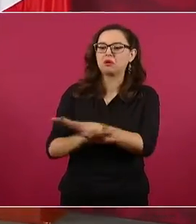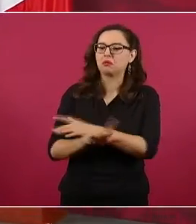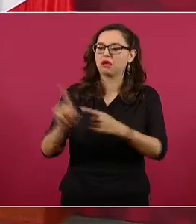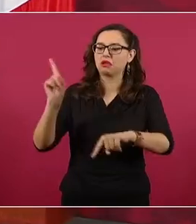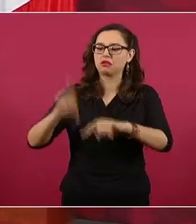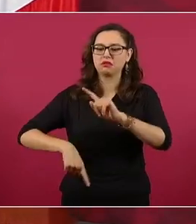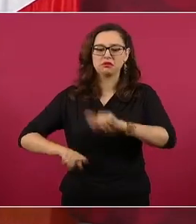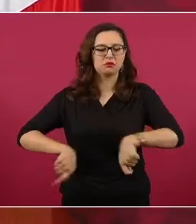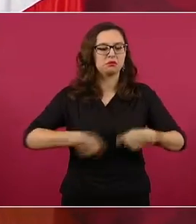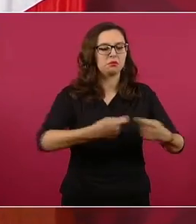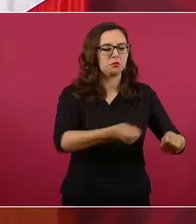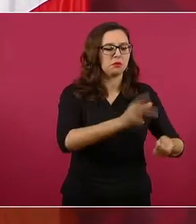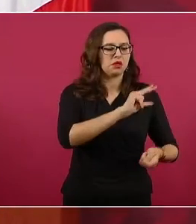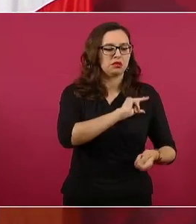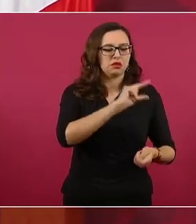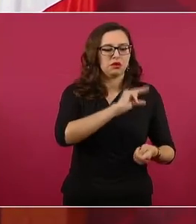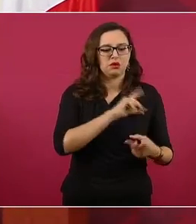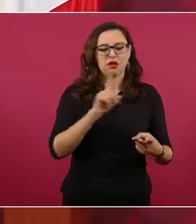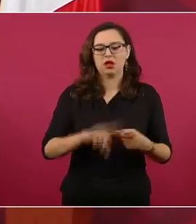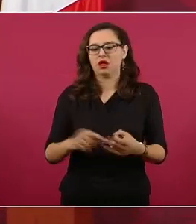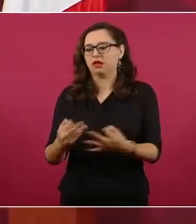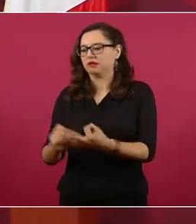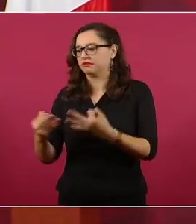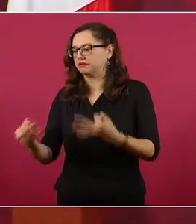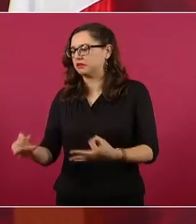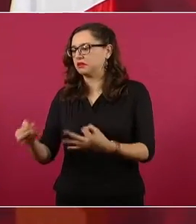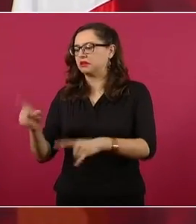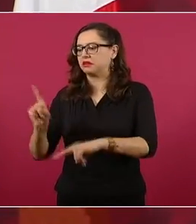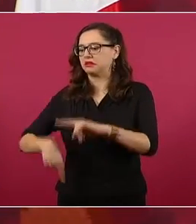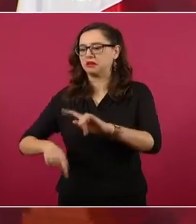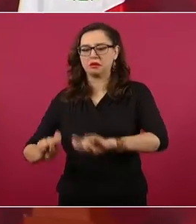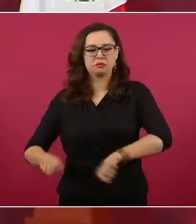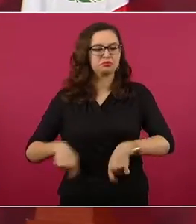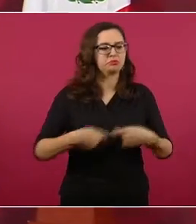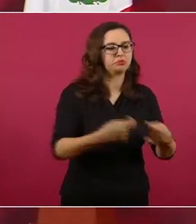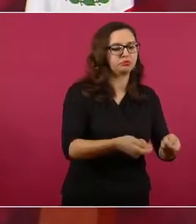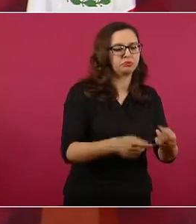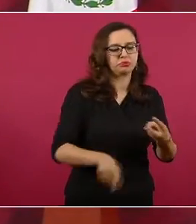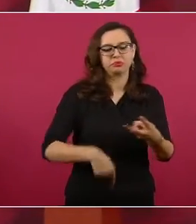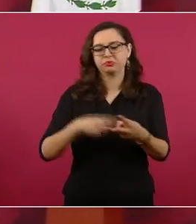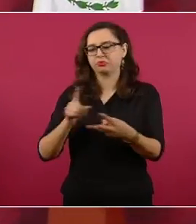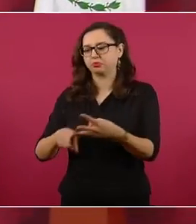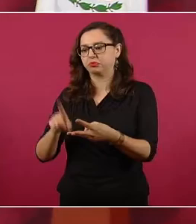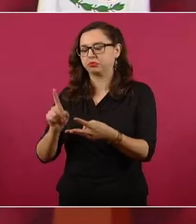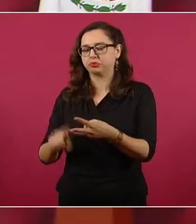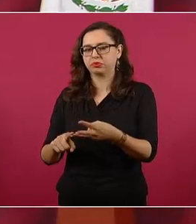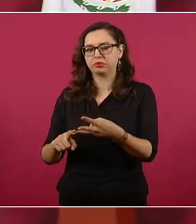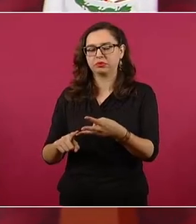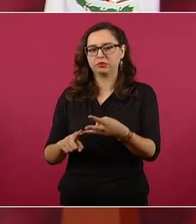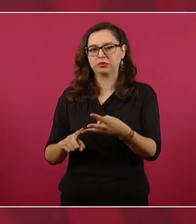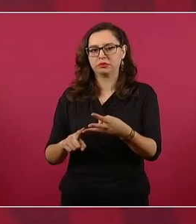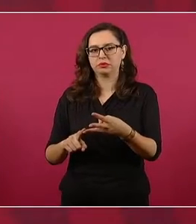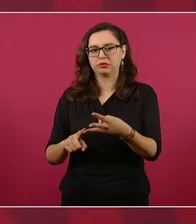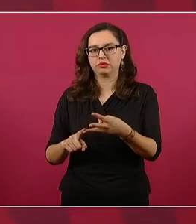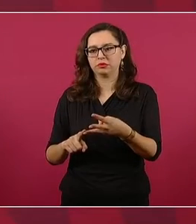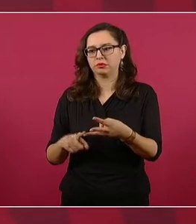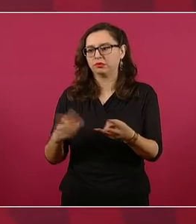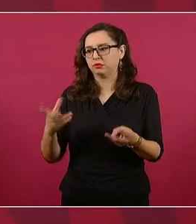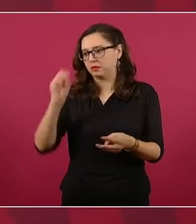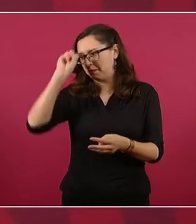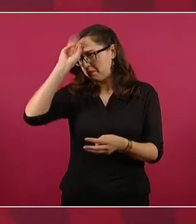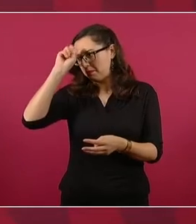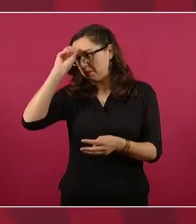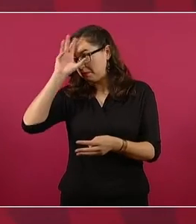las tierras, el 27 constitucional. Modificaron la Constitución para entregar las